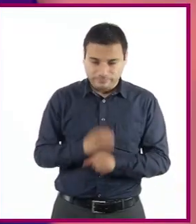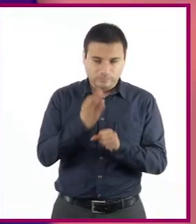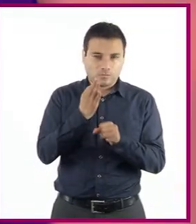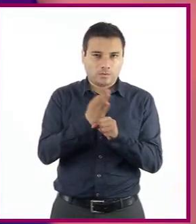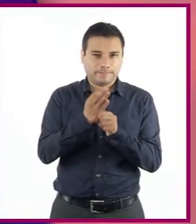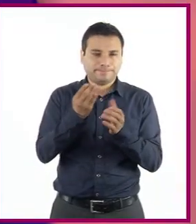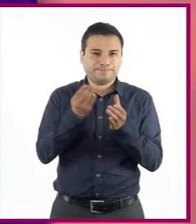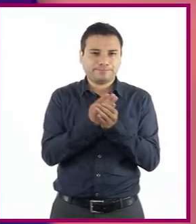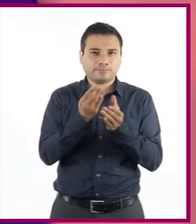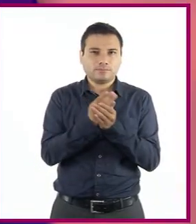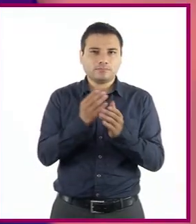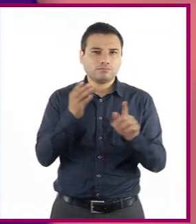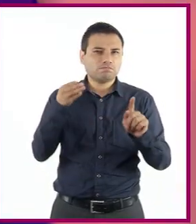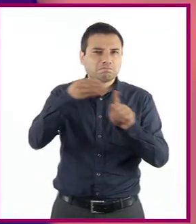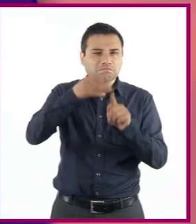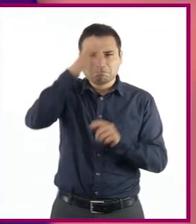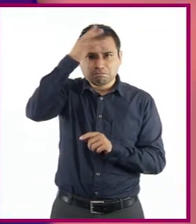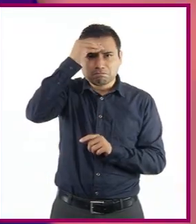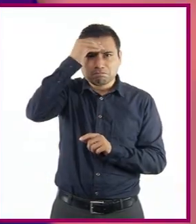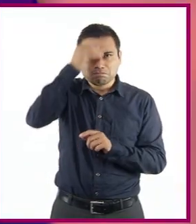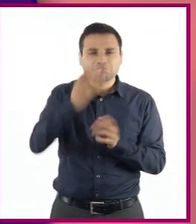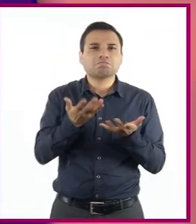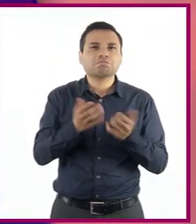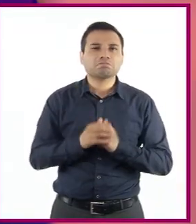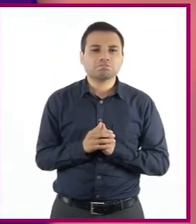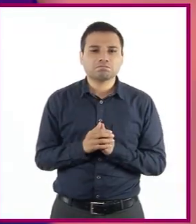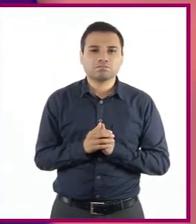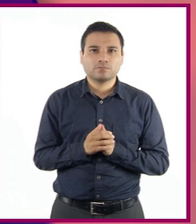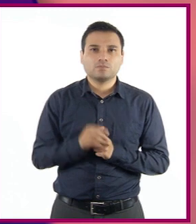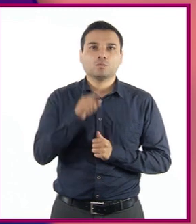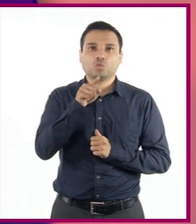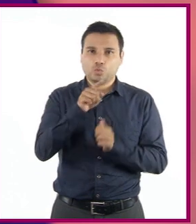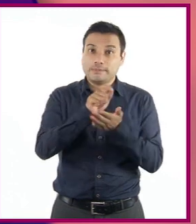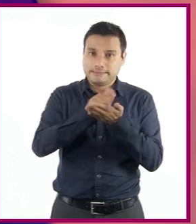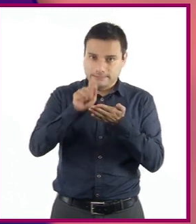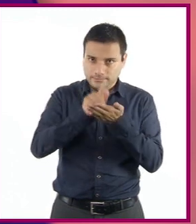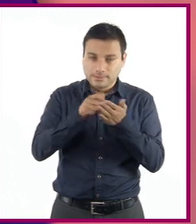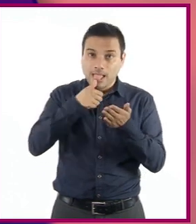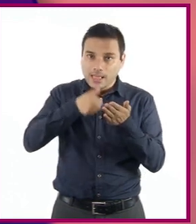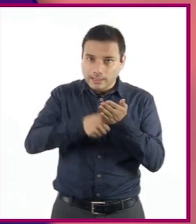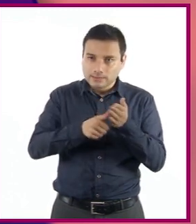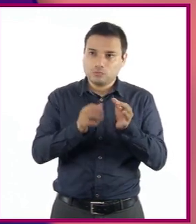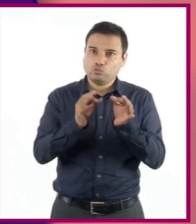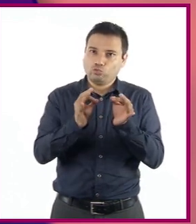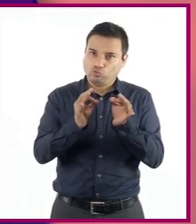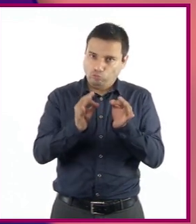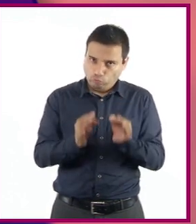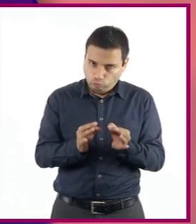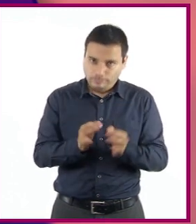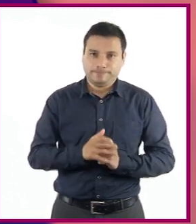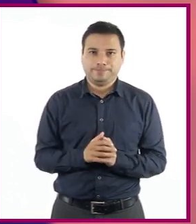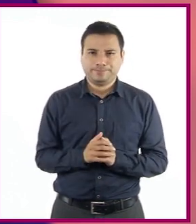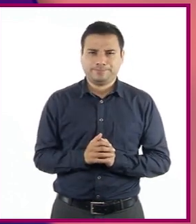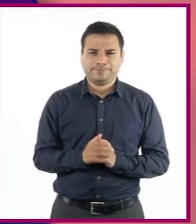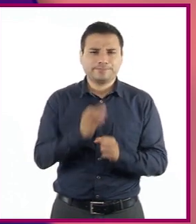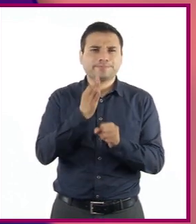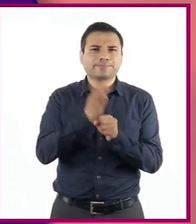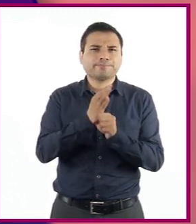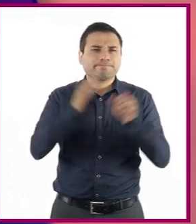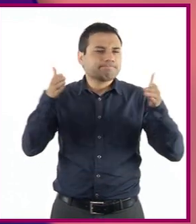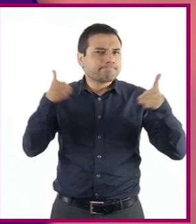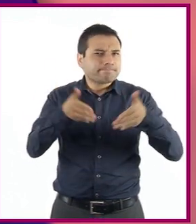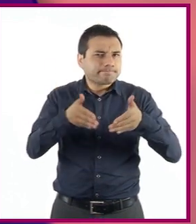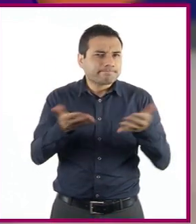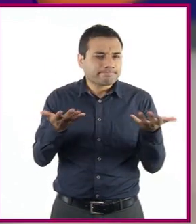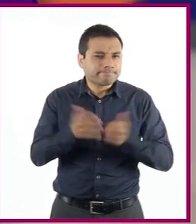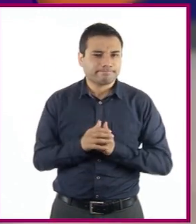sesión abordaremos el aprendizaje esperado Escribe cartas formales. En específico, nos vamos a centrar en revisar el